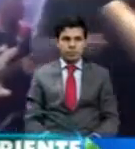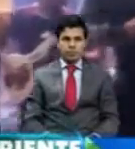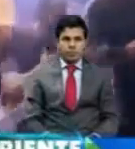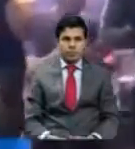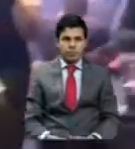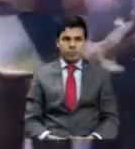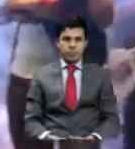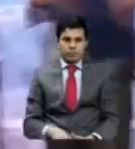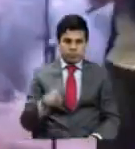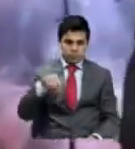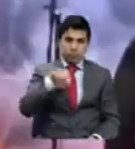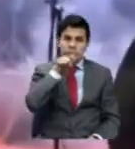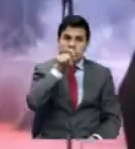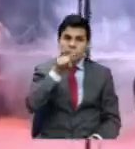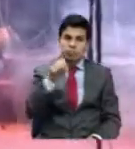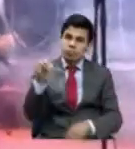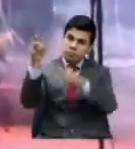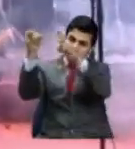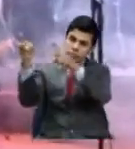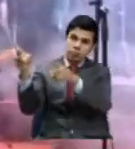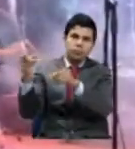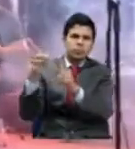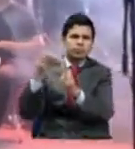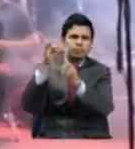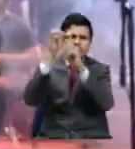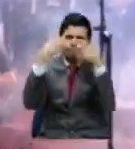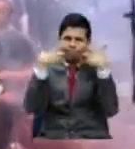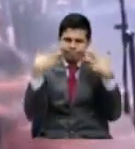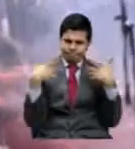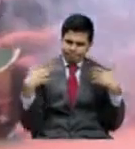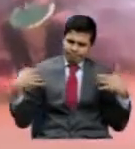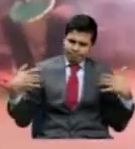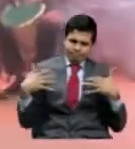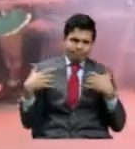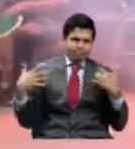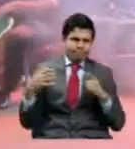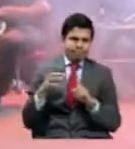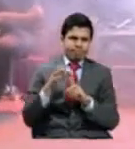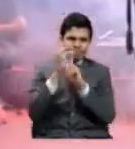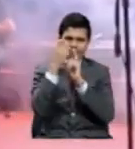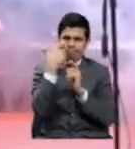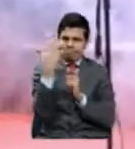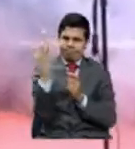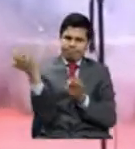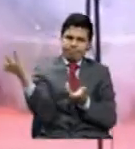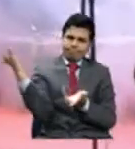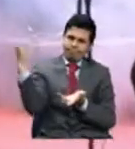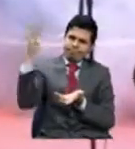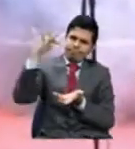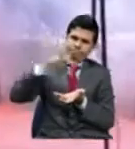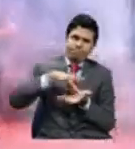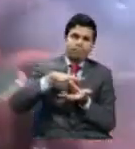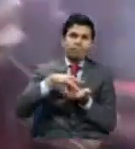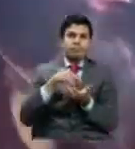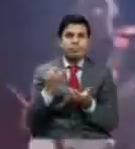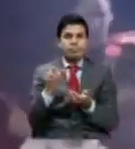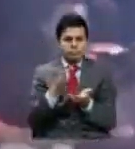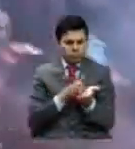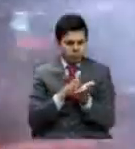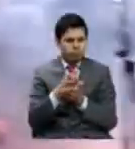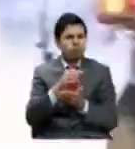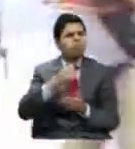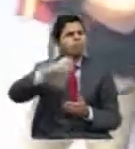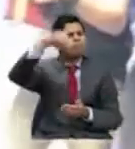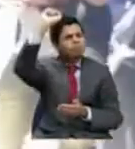La Ciudad Bonita recibe al máximo exponente de la música vallenata con su tour Sigo Invicto, que está de gira por todo el